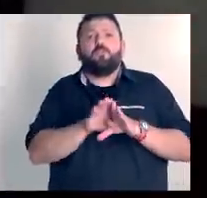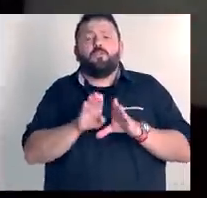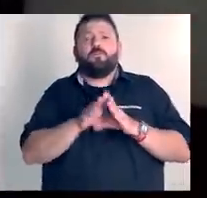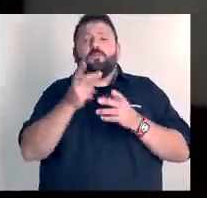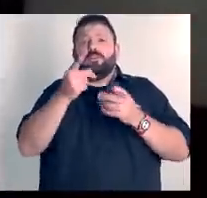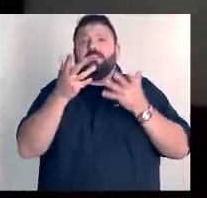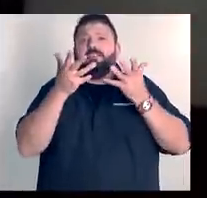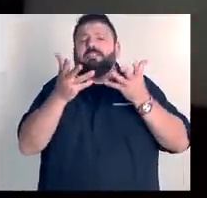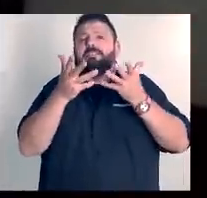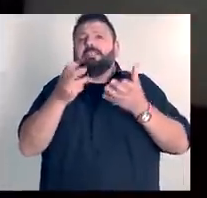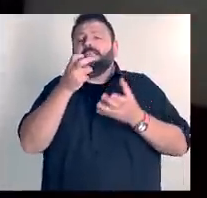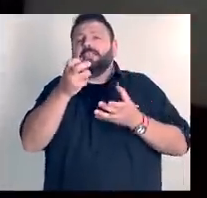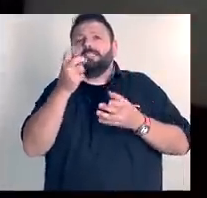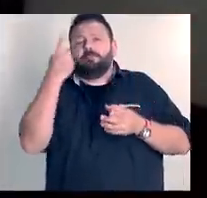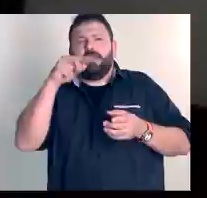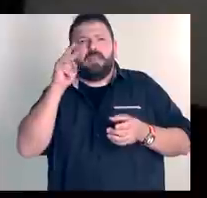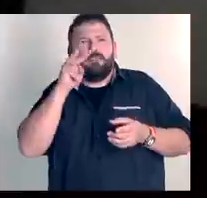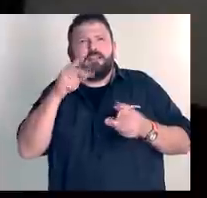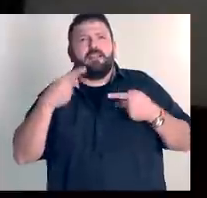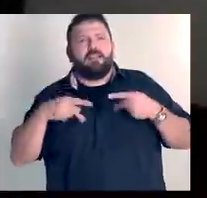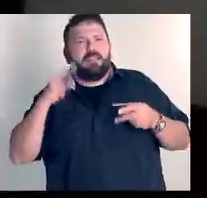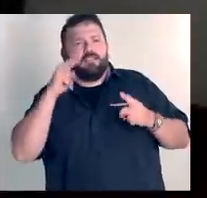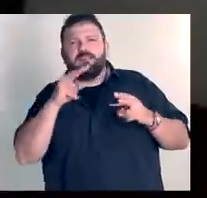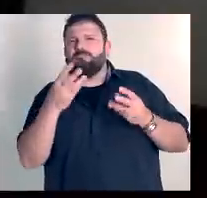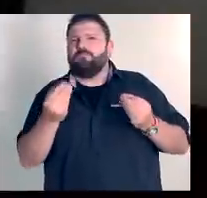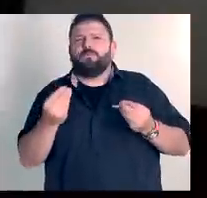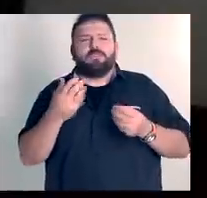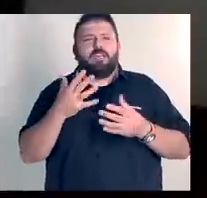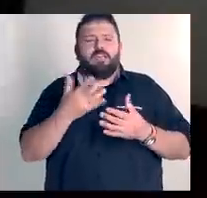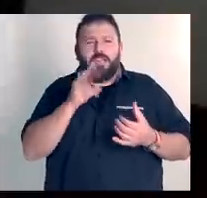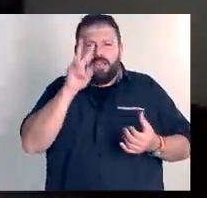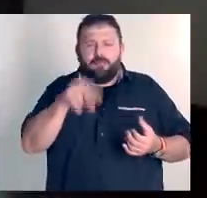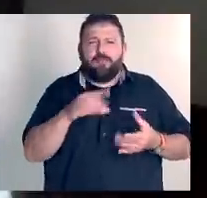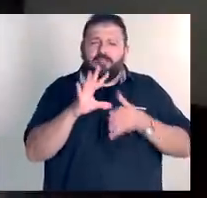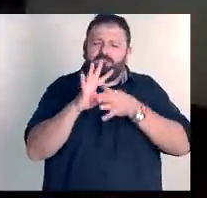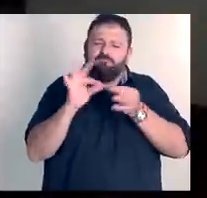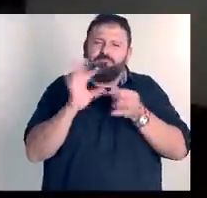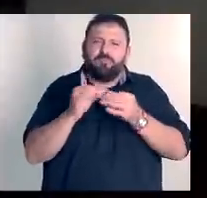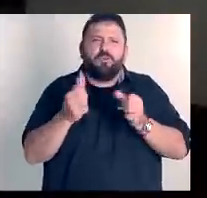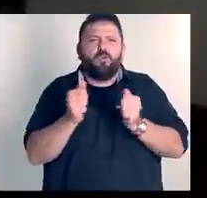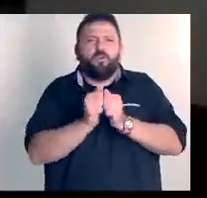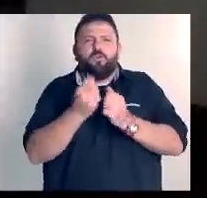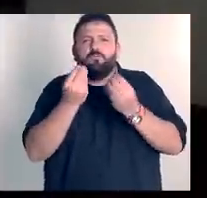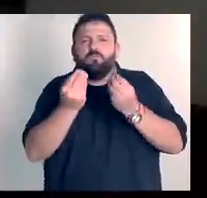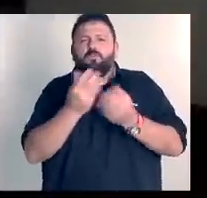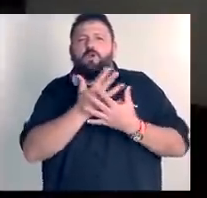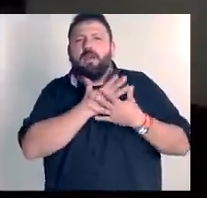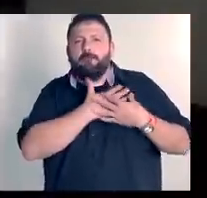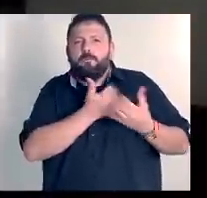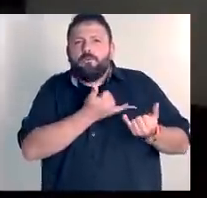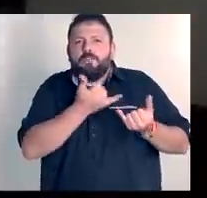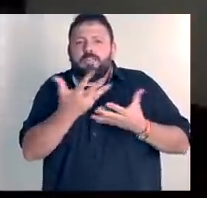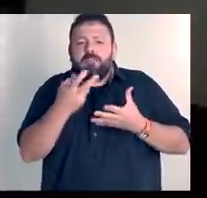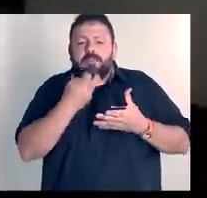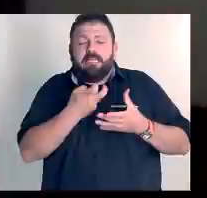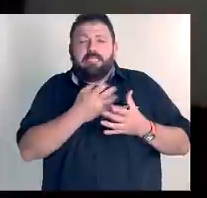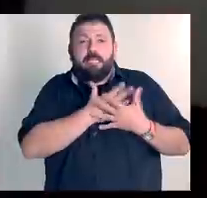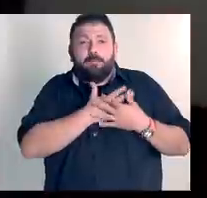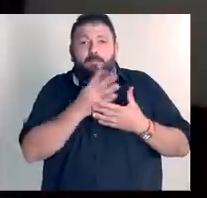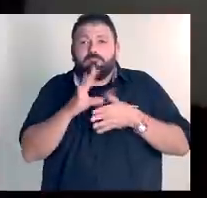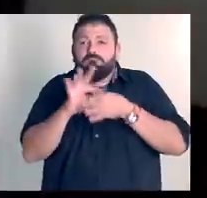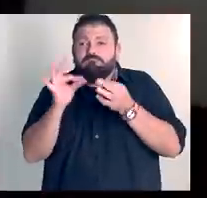intención se note y que vaya acompañada de mucho amor, señores. Yo quiero decirles que el amor es la llave más grande